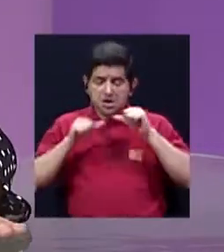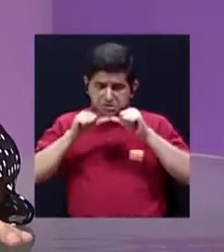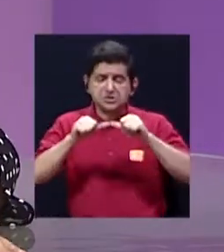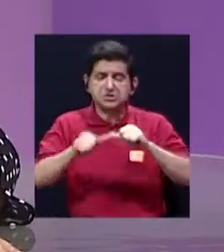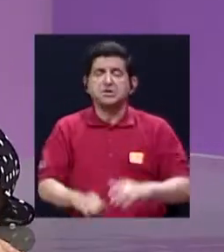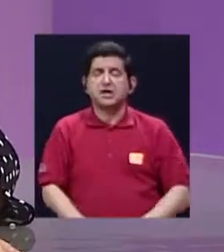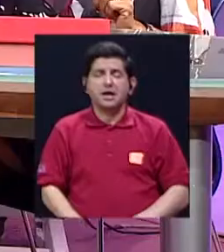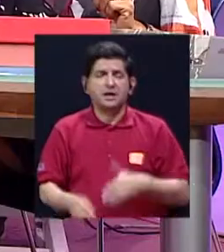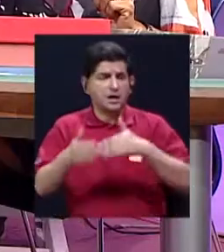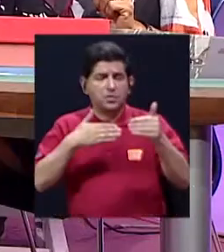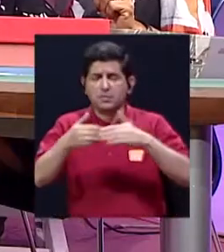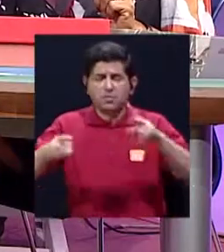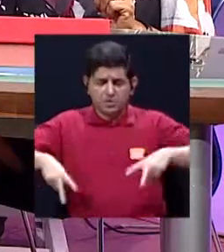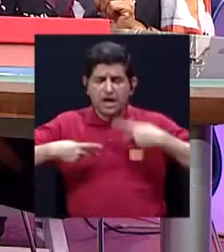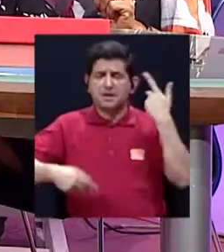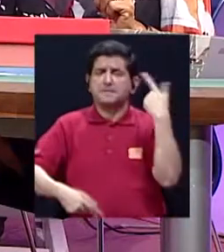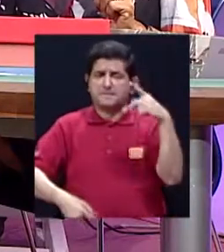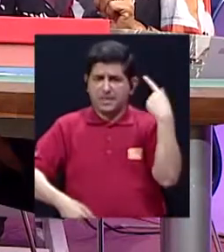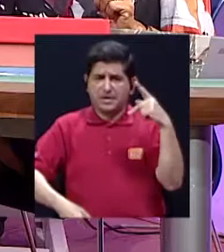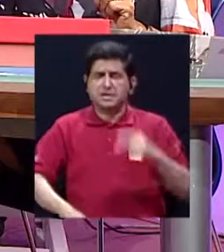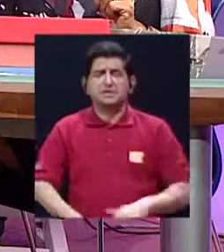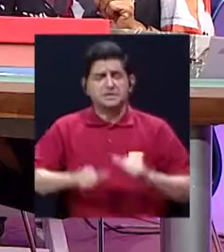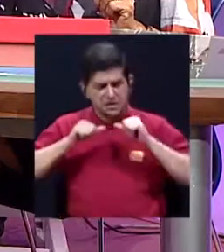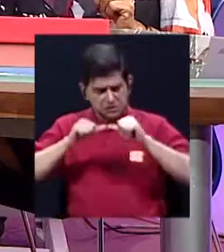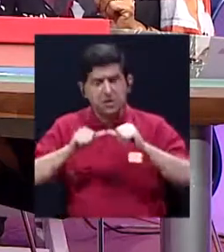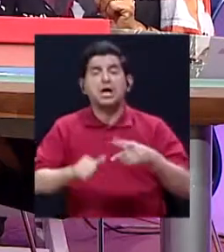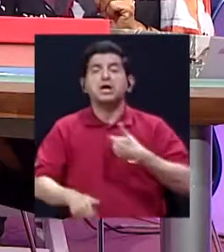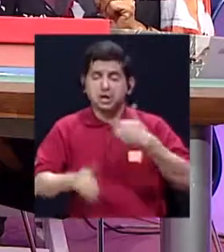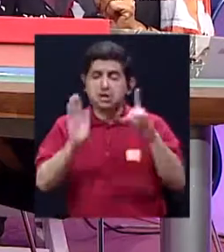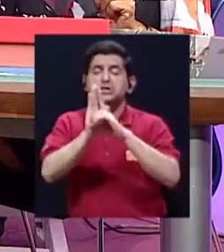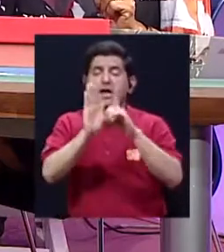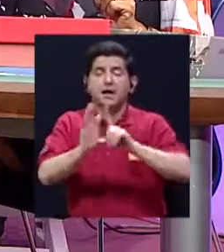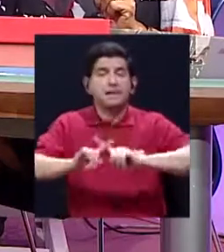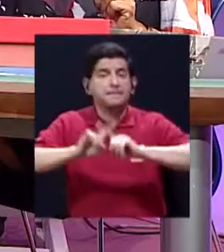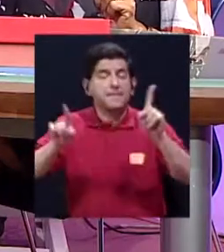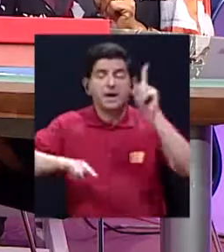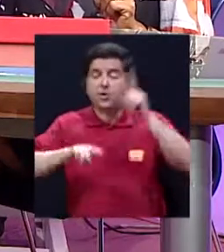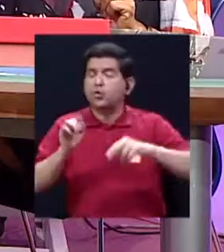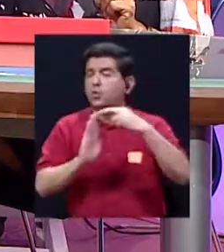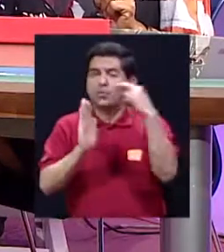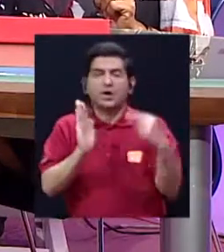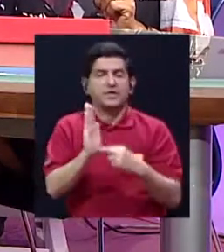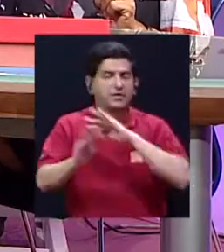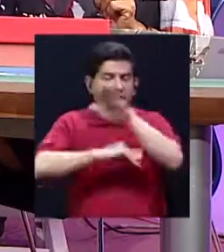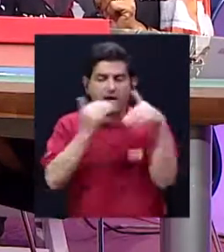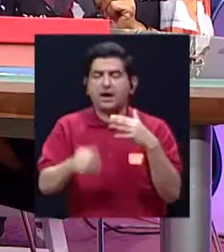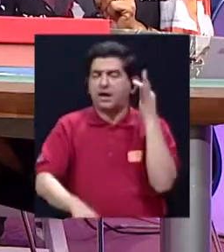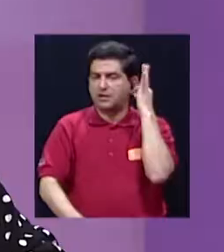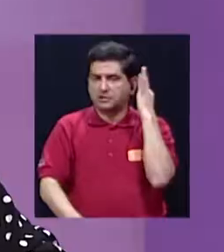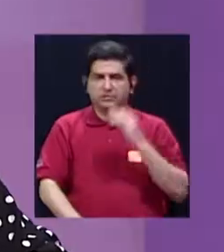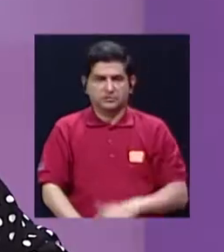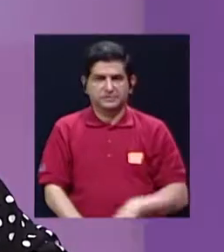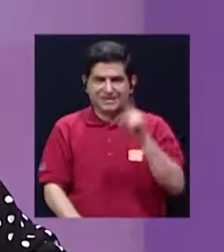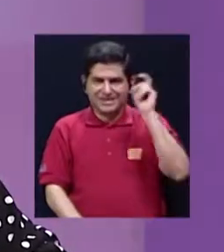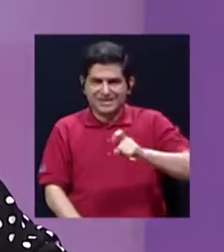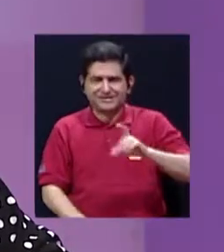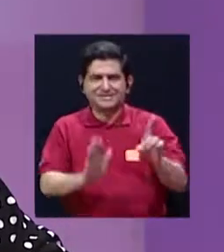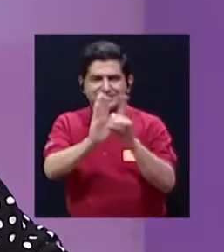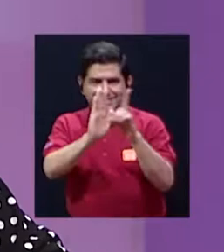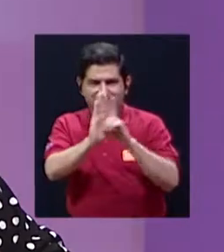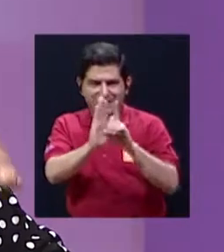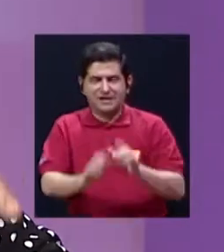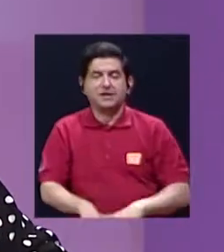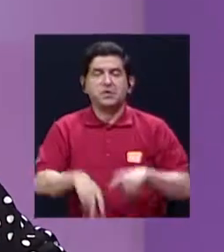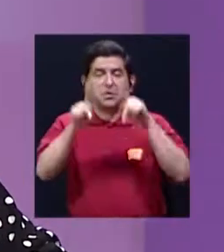incluso cuando su vida está en riesgo y también tienen derecho. Pero esa no puede ser la regla para todas las mujeres. Tiene que ser un derecho